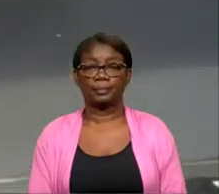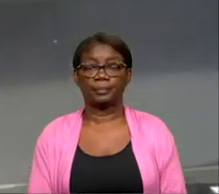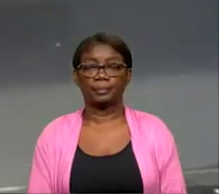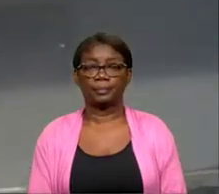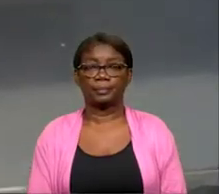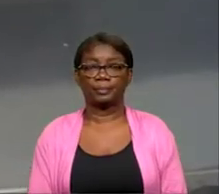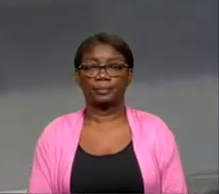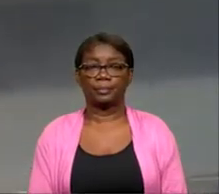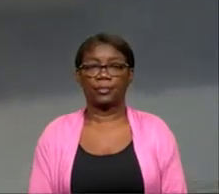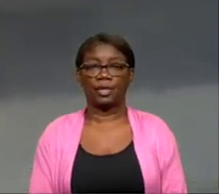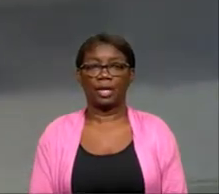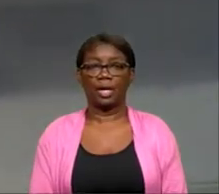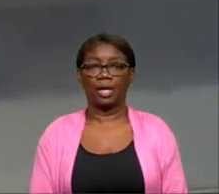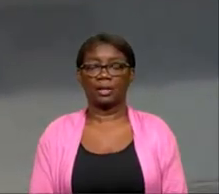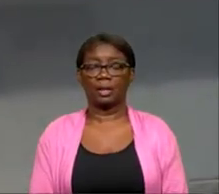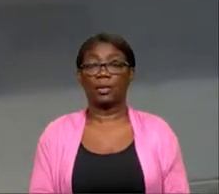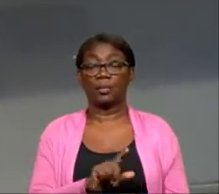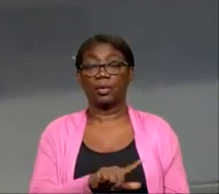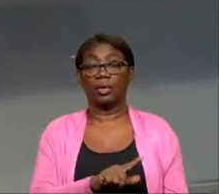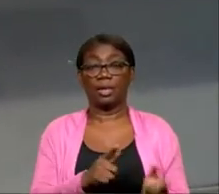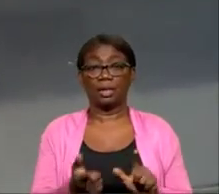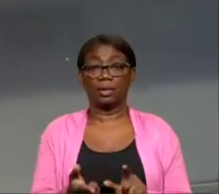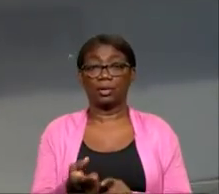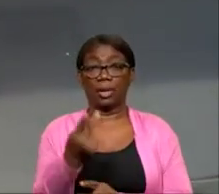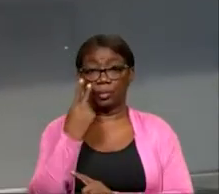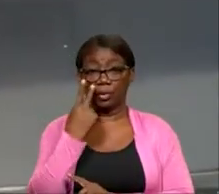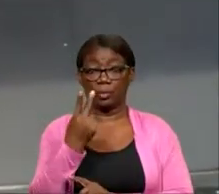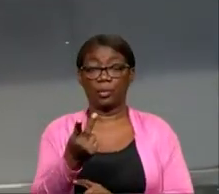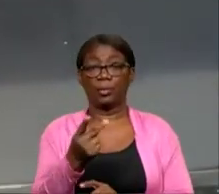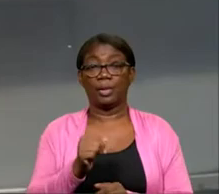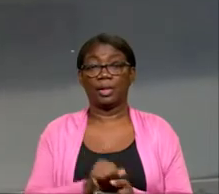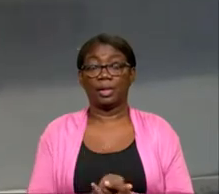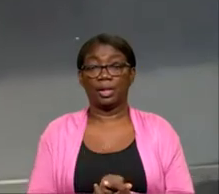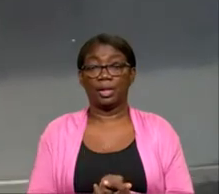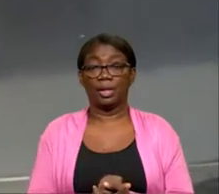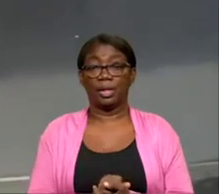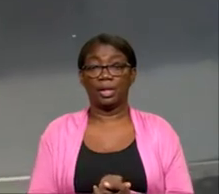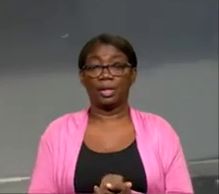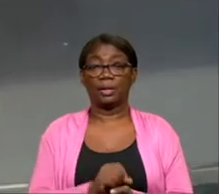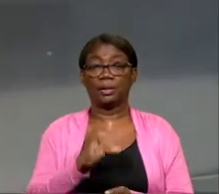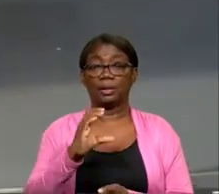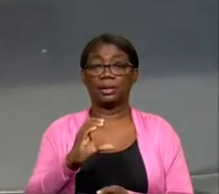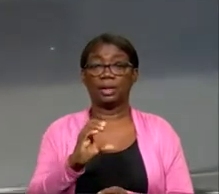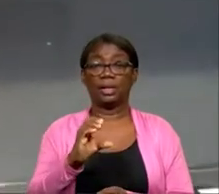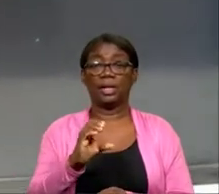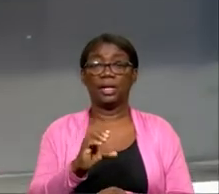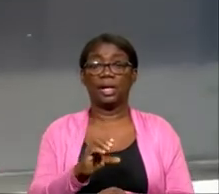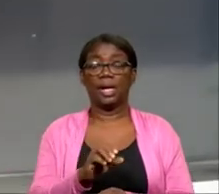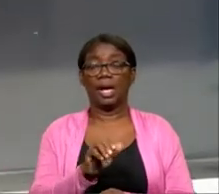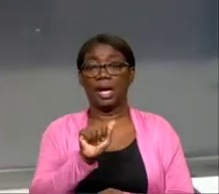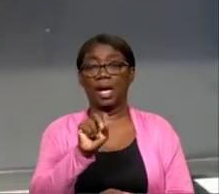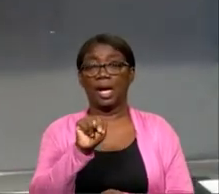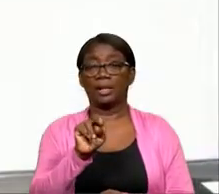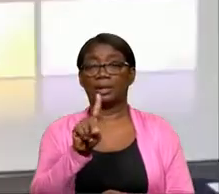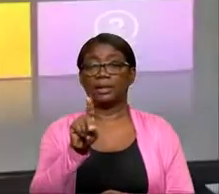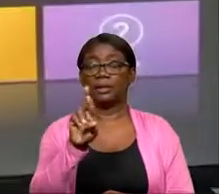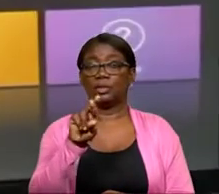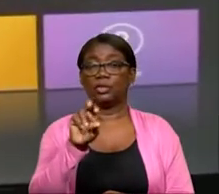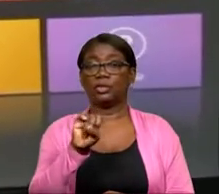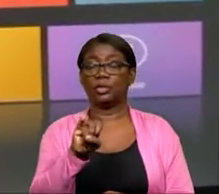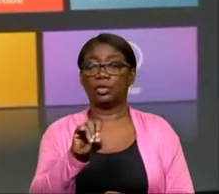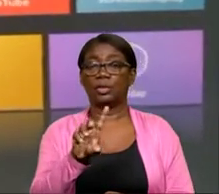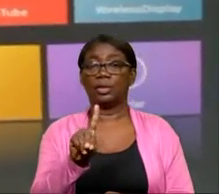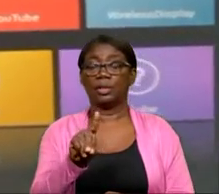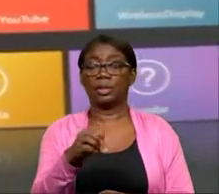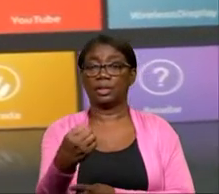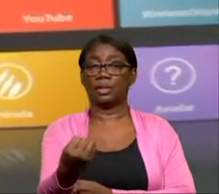Bien, y aquí ya tenemos el resultado. Vemos que ya vemos el logo de Android que se está